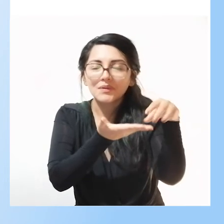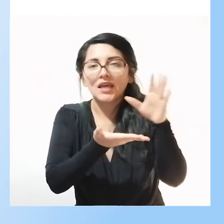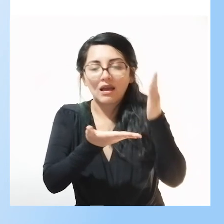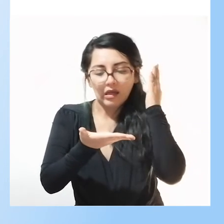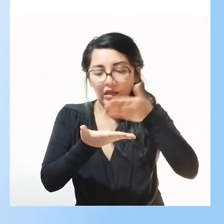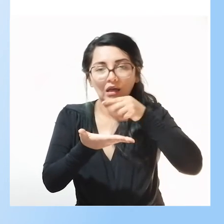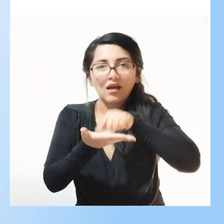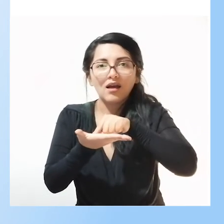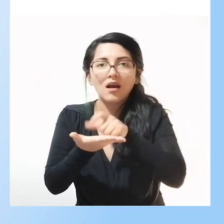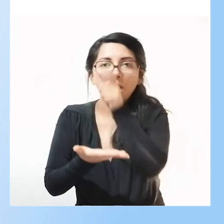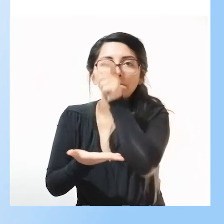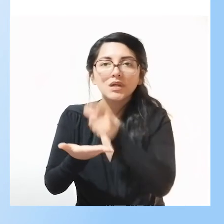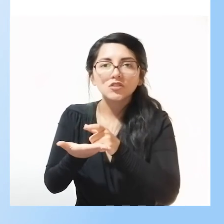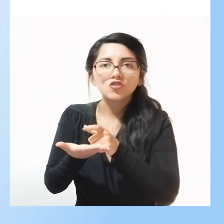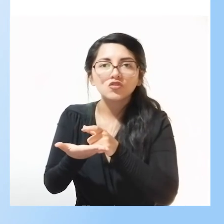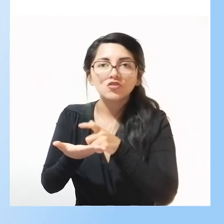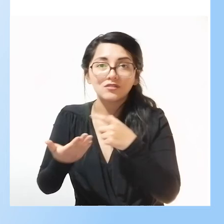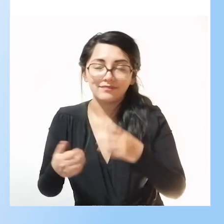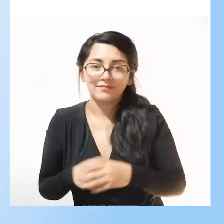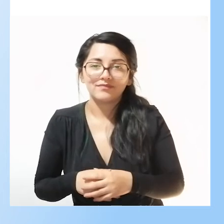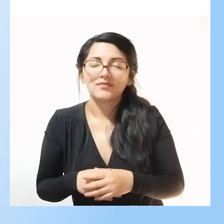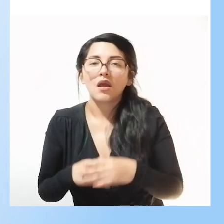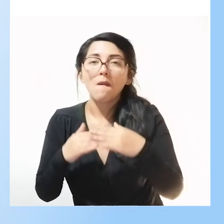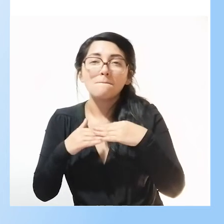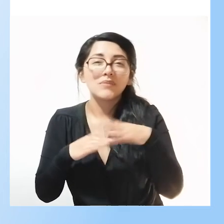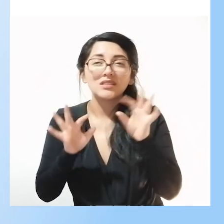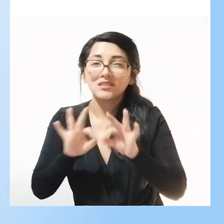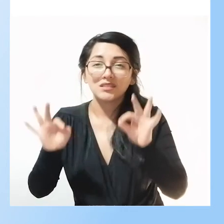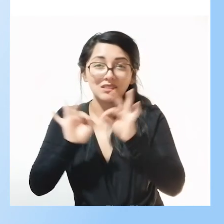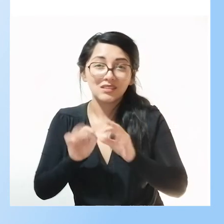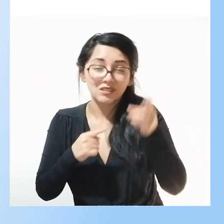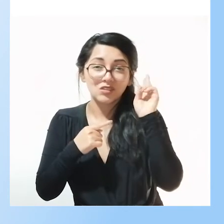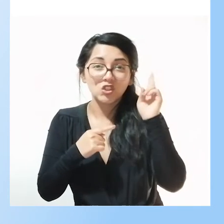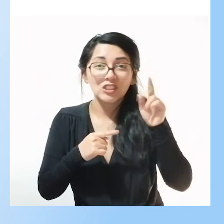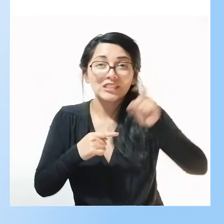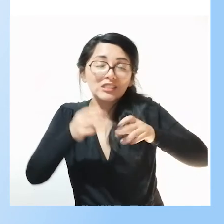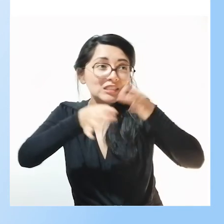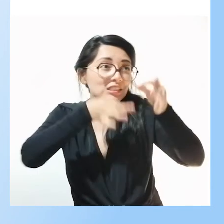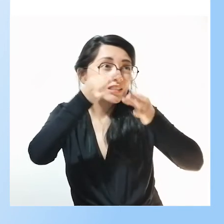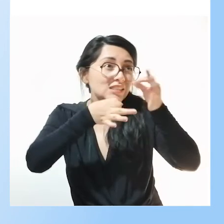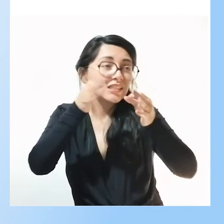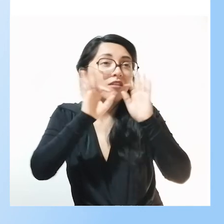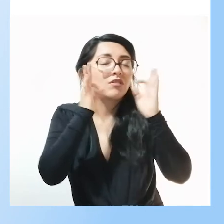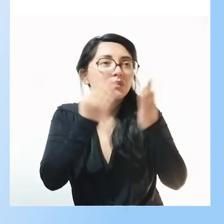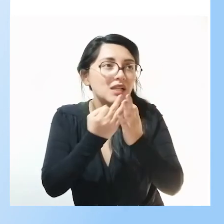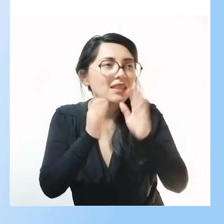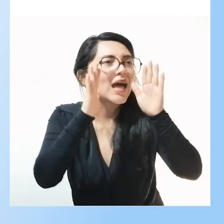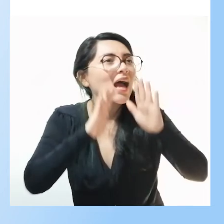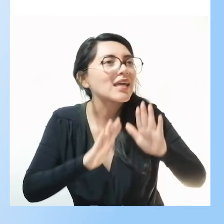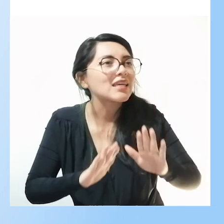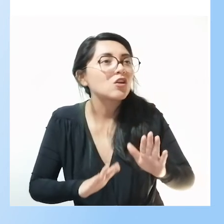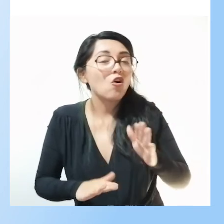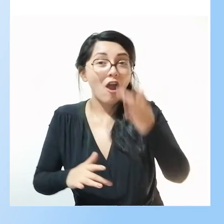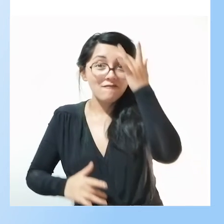que hagan es hacer comprender a las familias que de la enfermedad se encargan los sanitarios, de